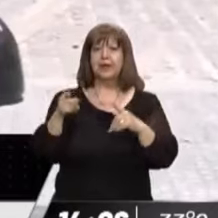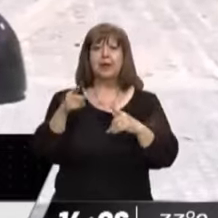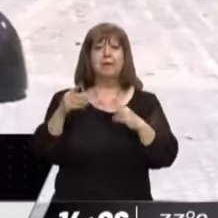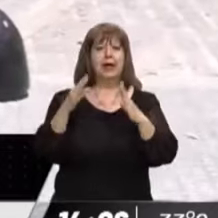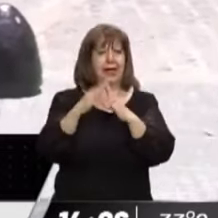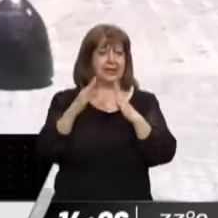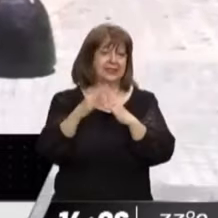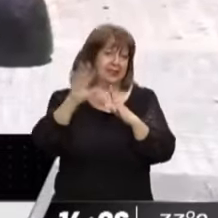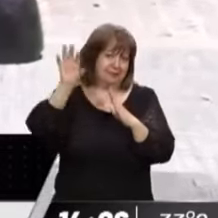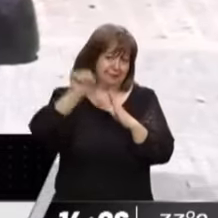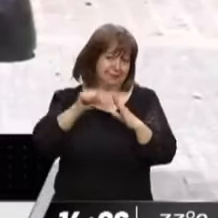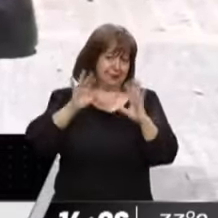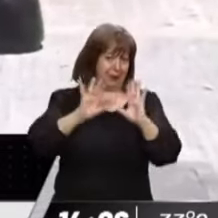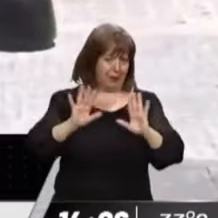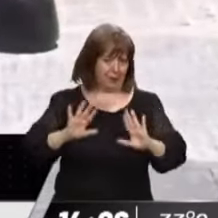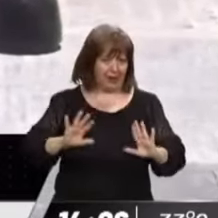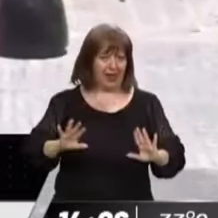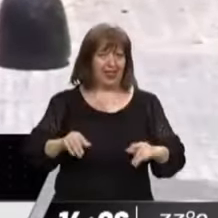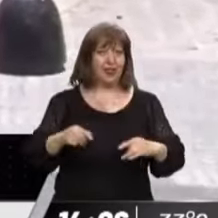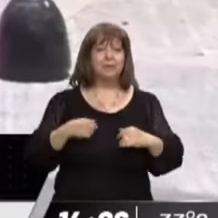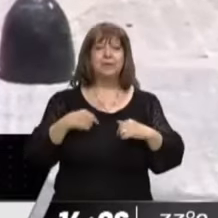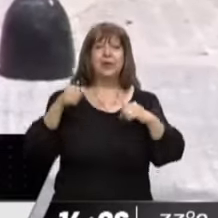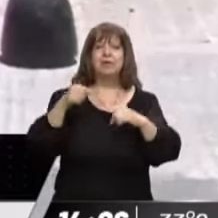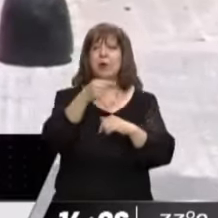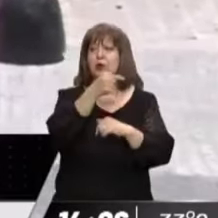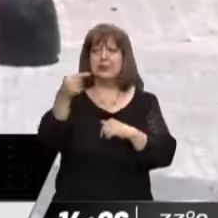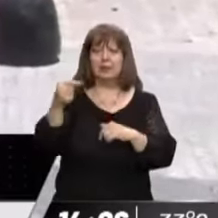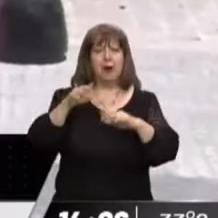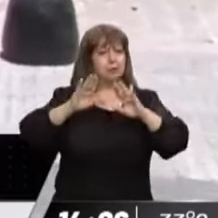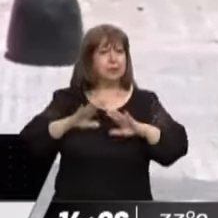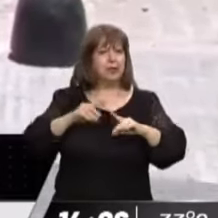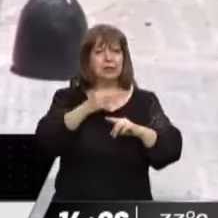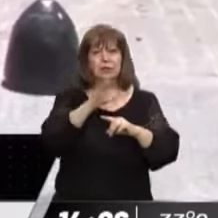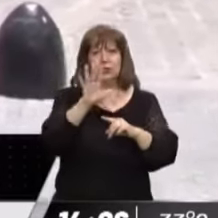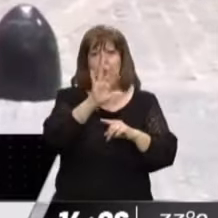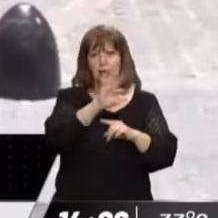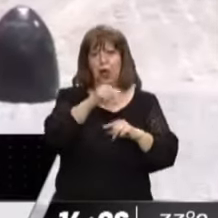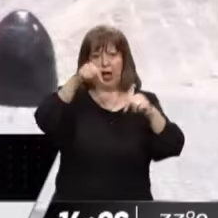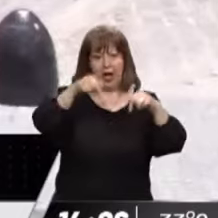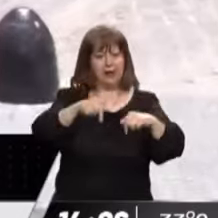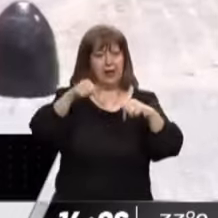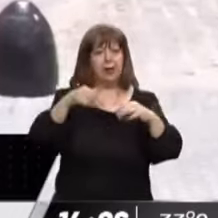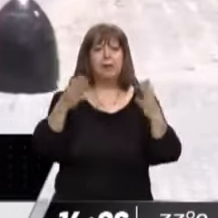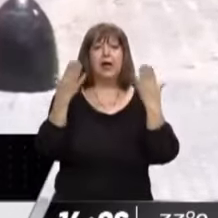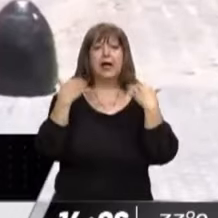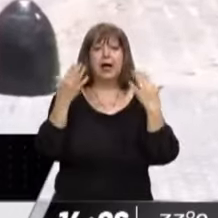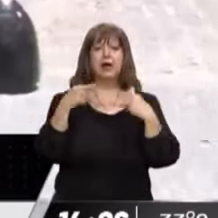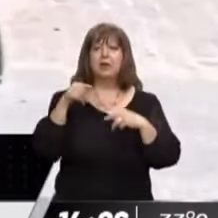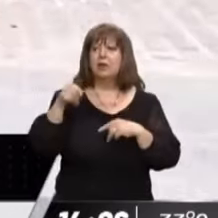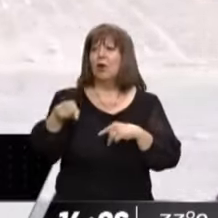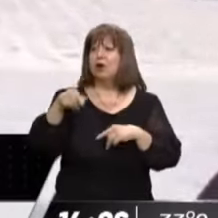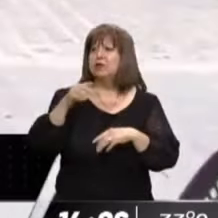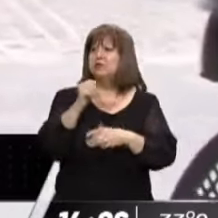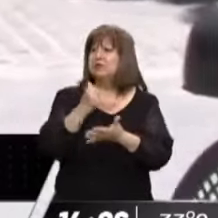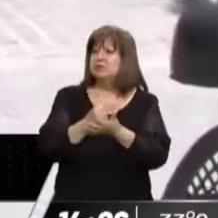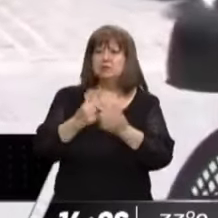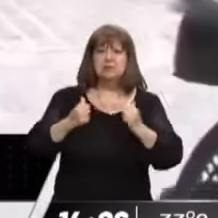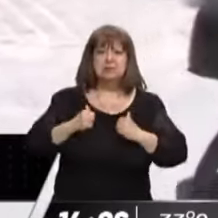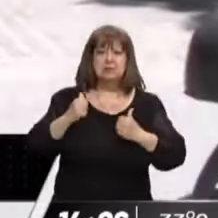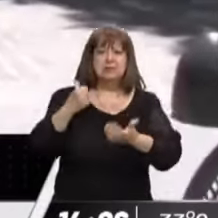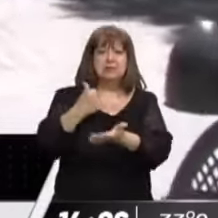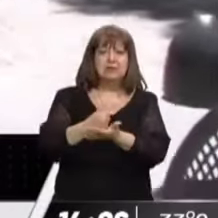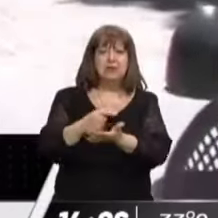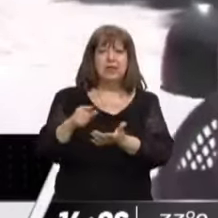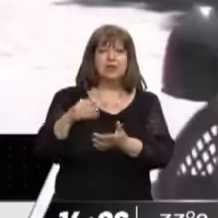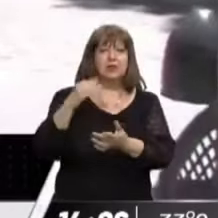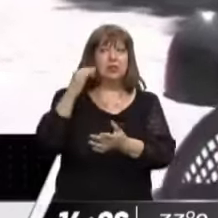Sí, de la casa, de la casa. Bueno, lo has usado toda la semana, me imagino. Toda la semana, sí, porque ha estado bastante caluroso. ¿Cuántas horas pasas acá, Enrique? Y llevo